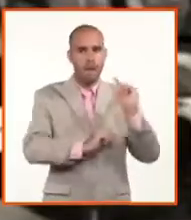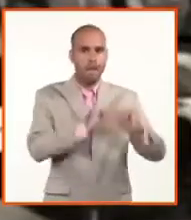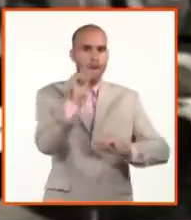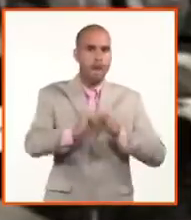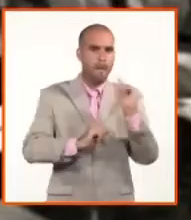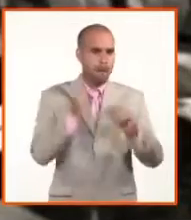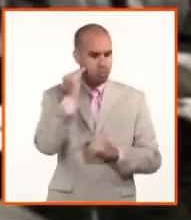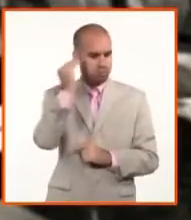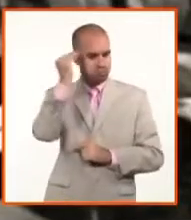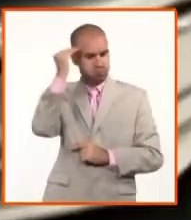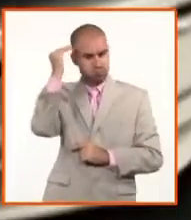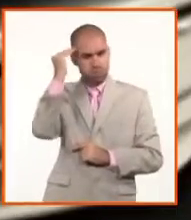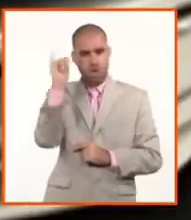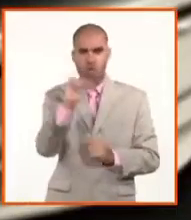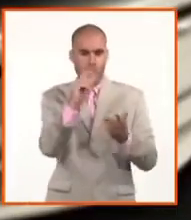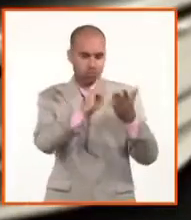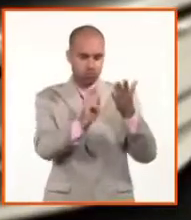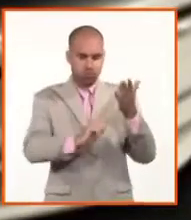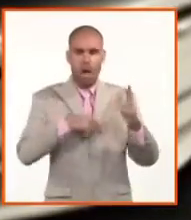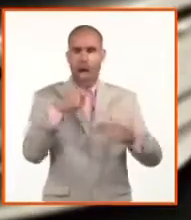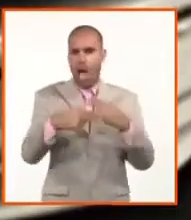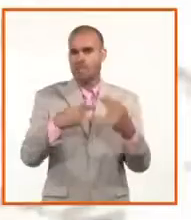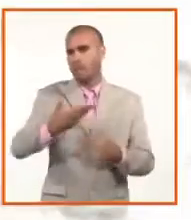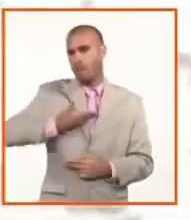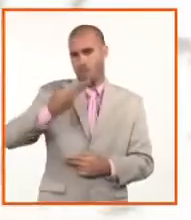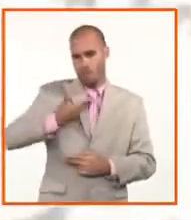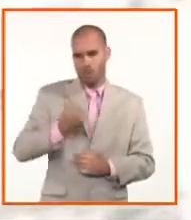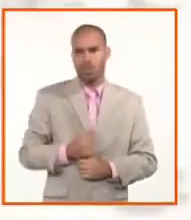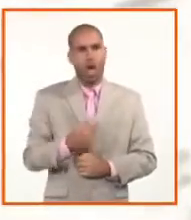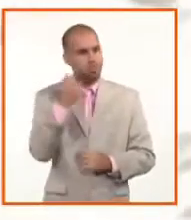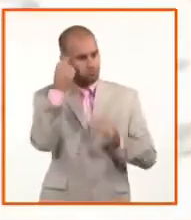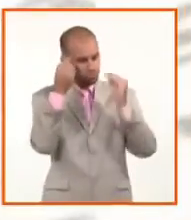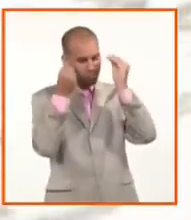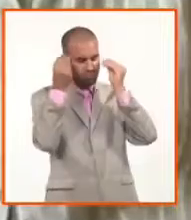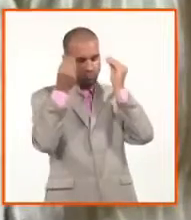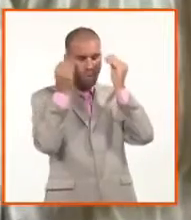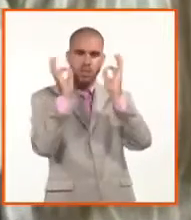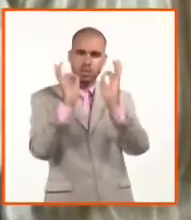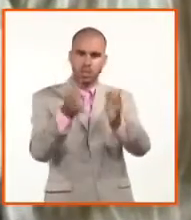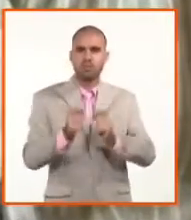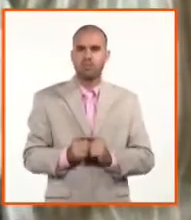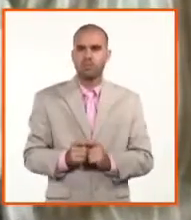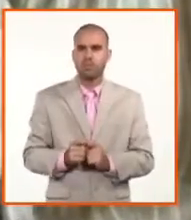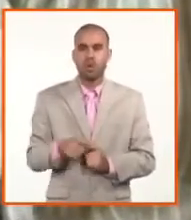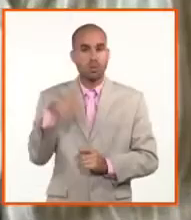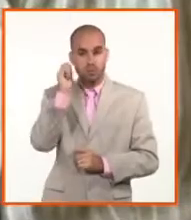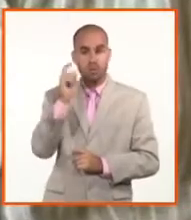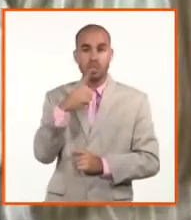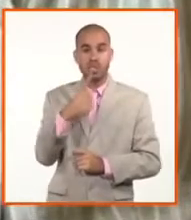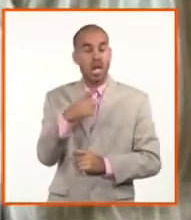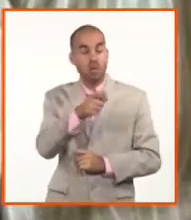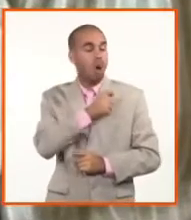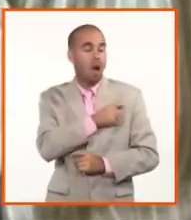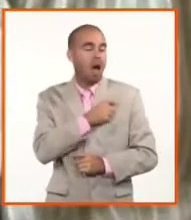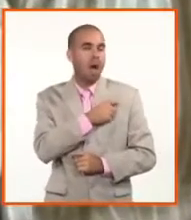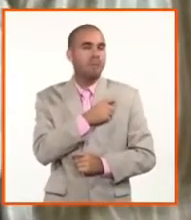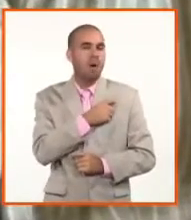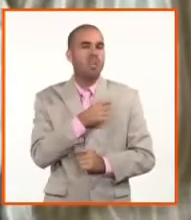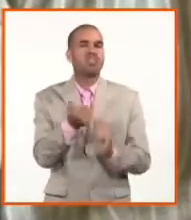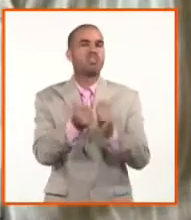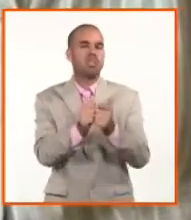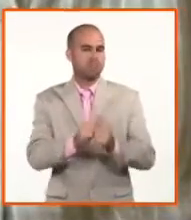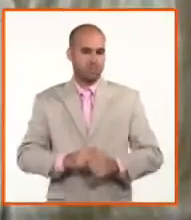a escribir poesía, a pensar. Amaban mucho también el deporte, eran